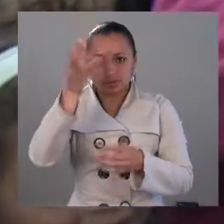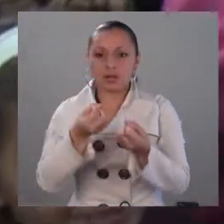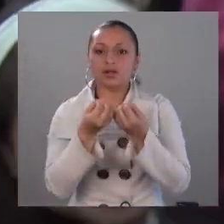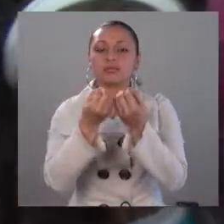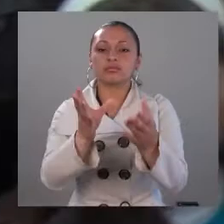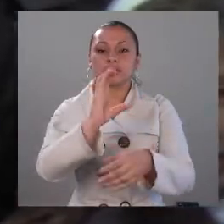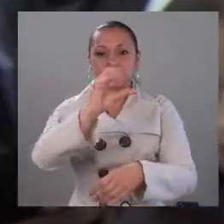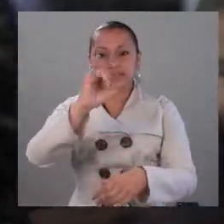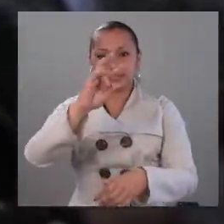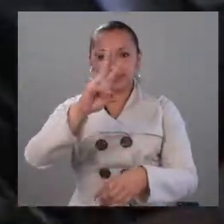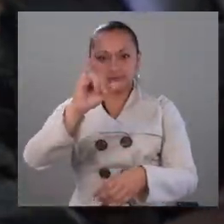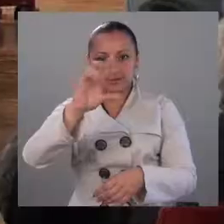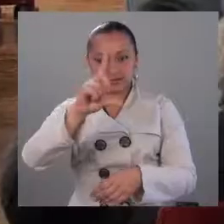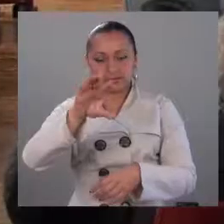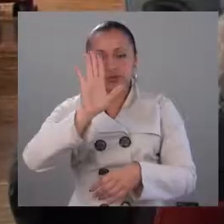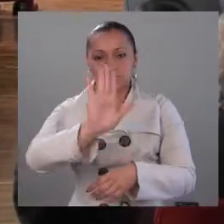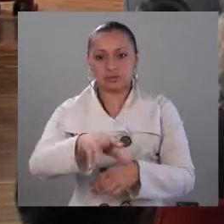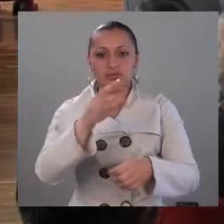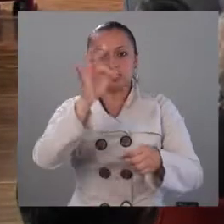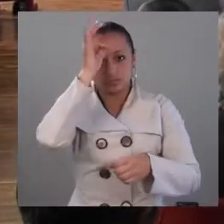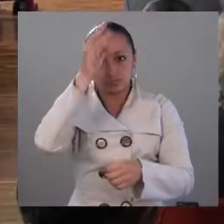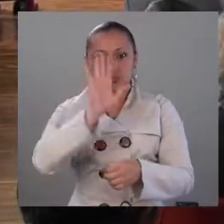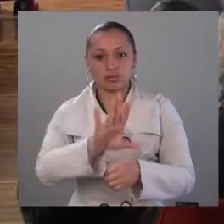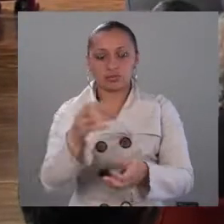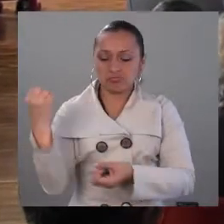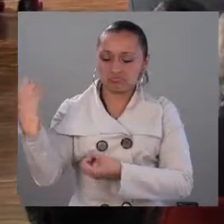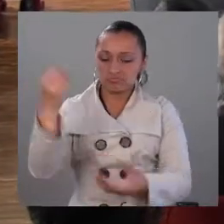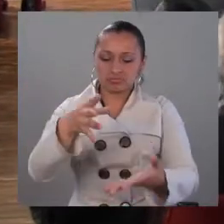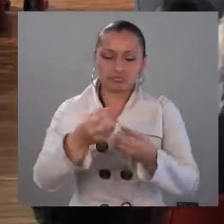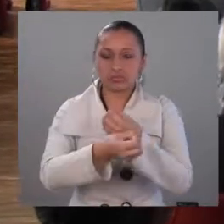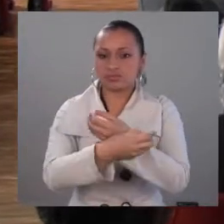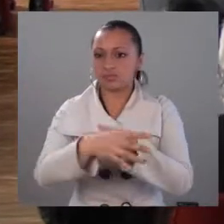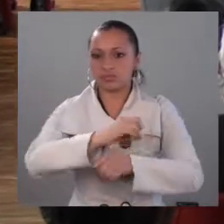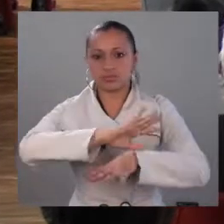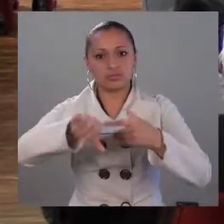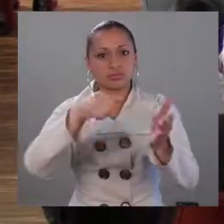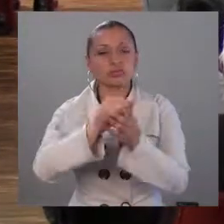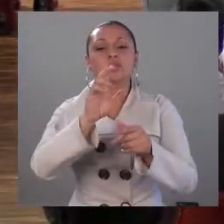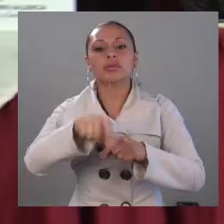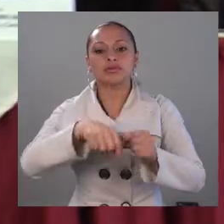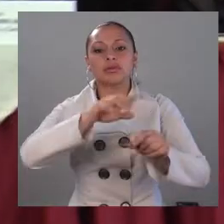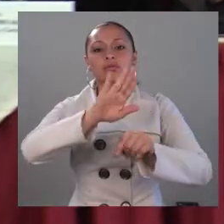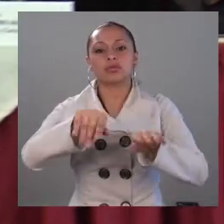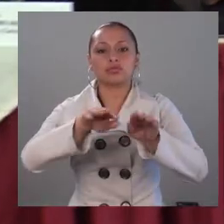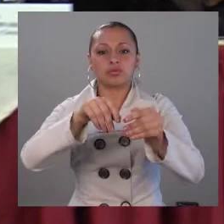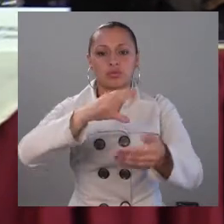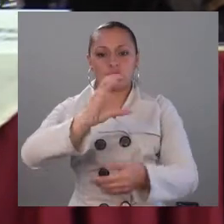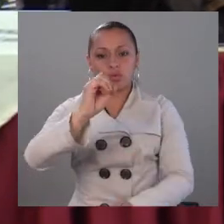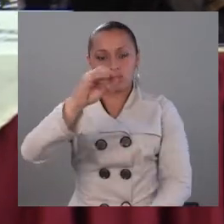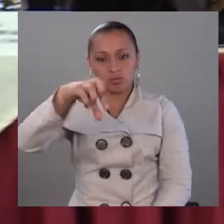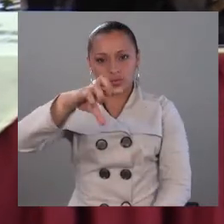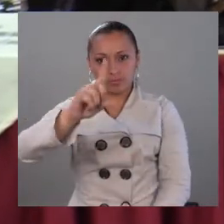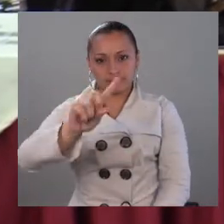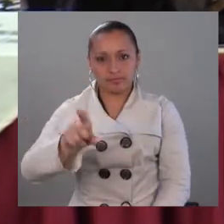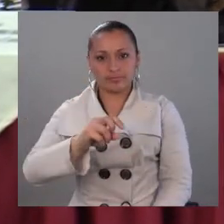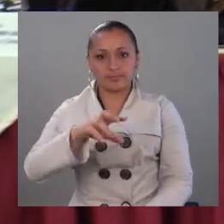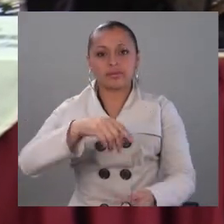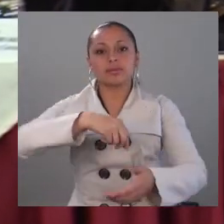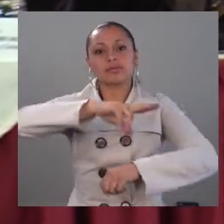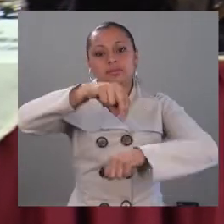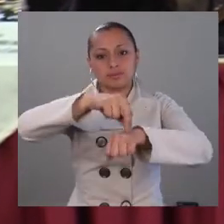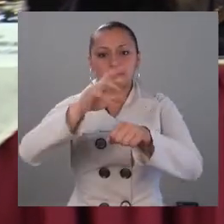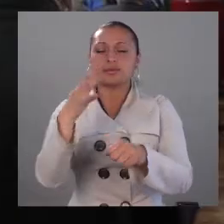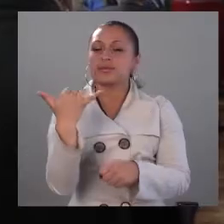e igualmente estuvo en la presentación del COMPES para el Desarrollo Agropecuario de Nariño, que cuenta con un capítulo especial para los pueblos indígenas Pastos